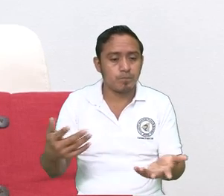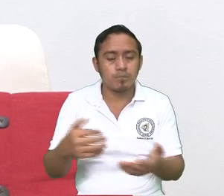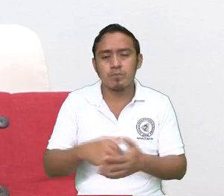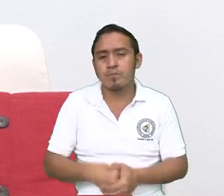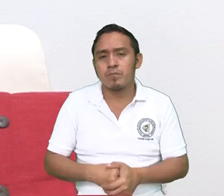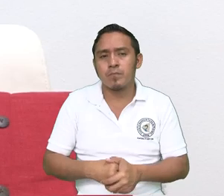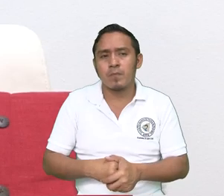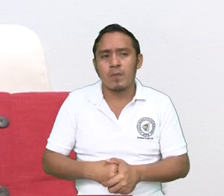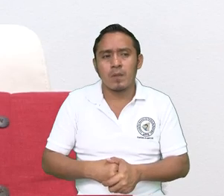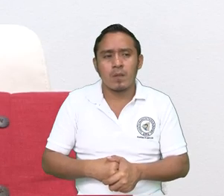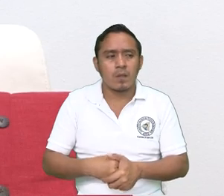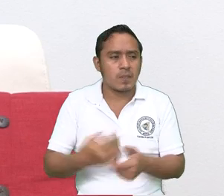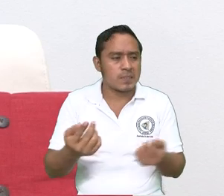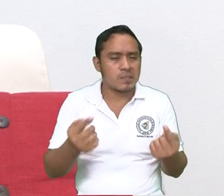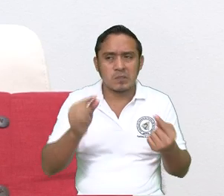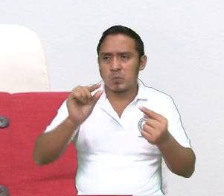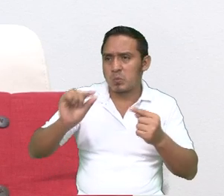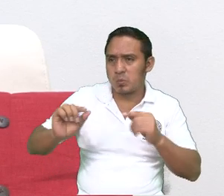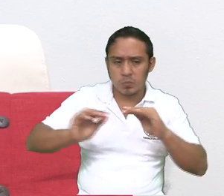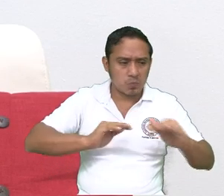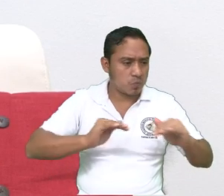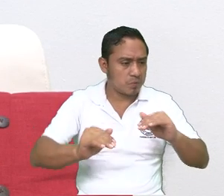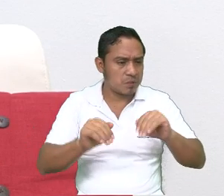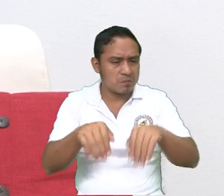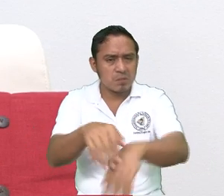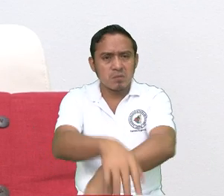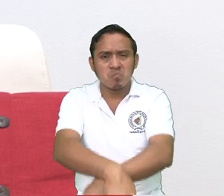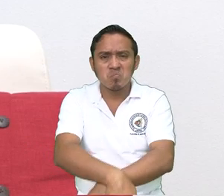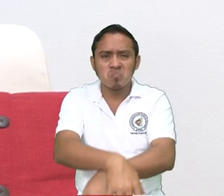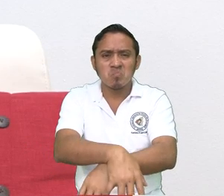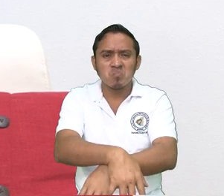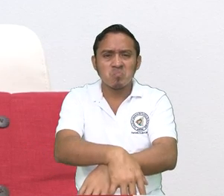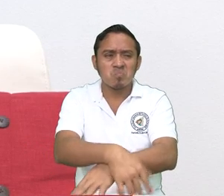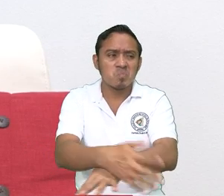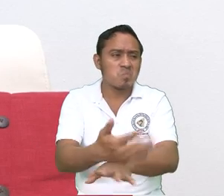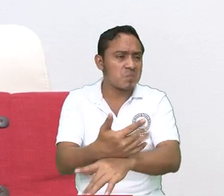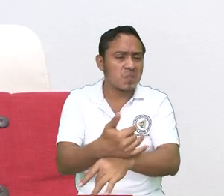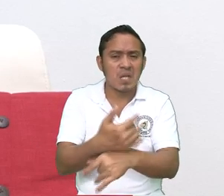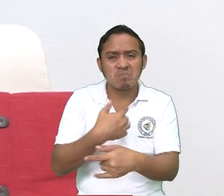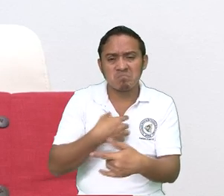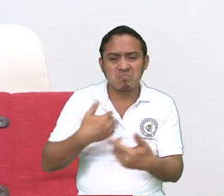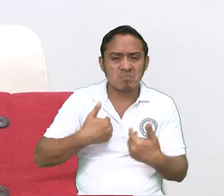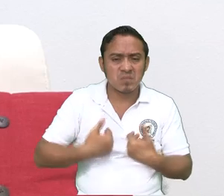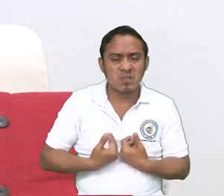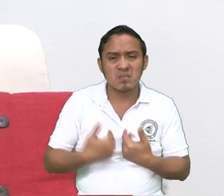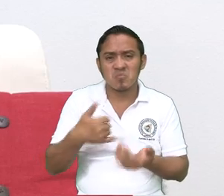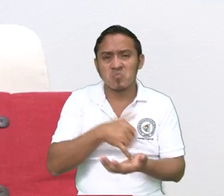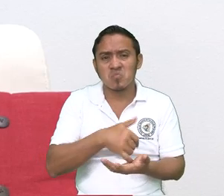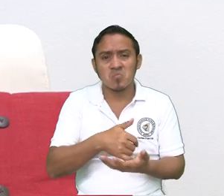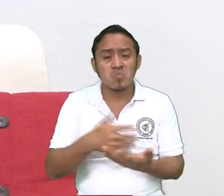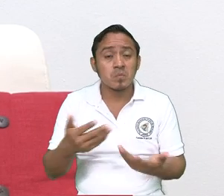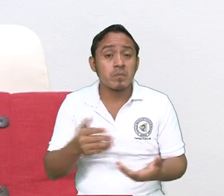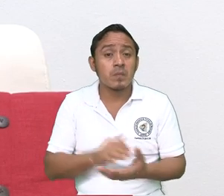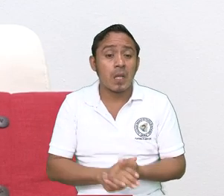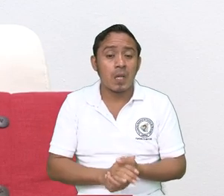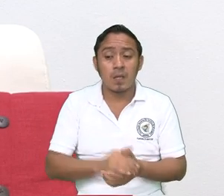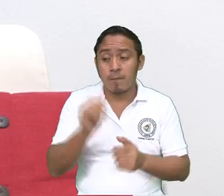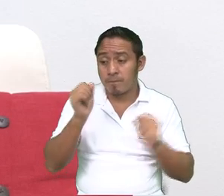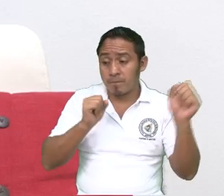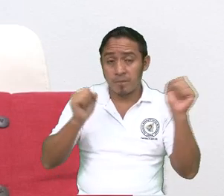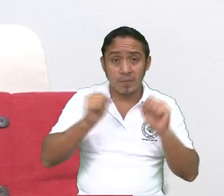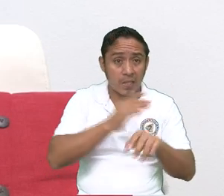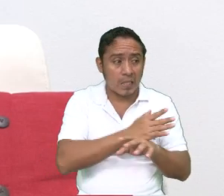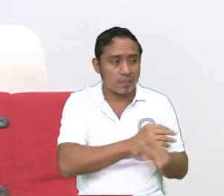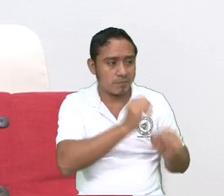pasan muy proactivos muy débiles y que las actividades físicas que